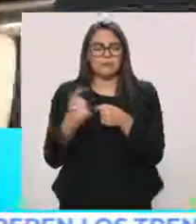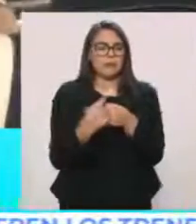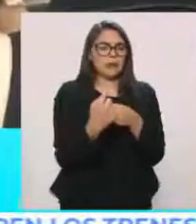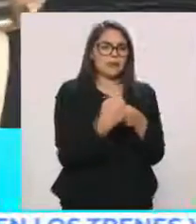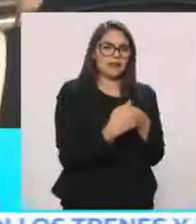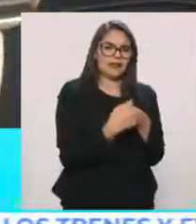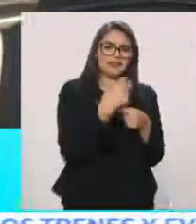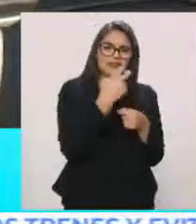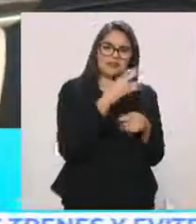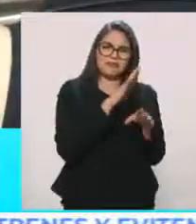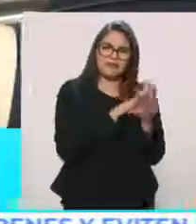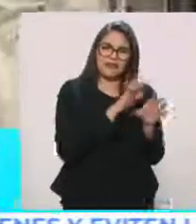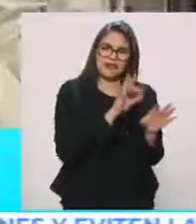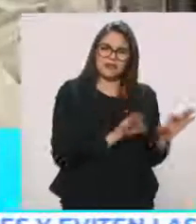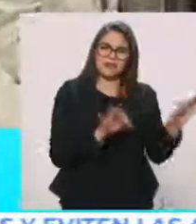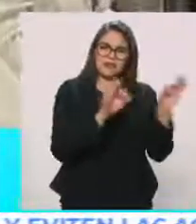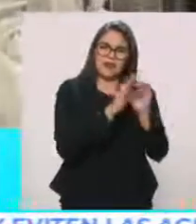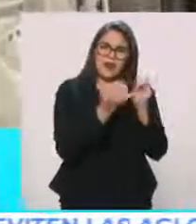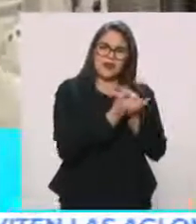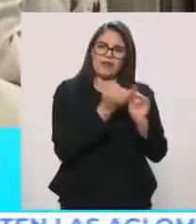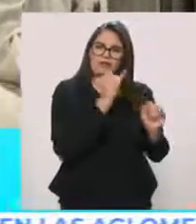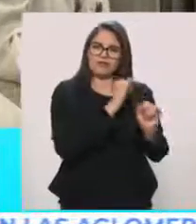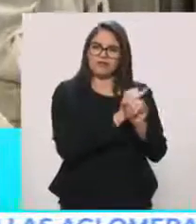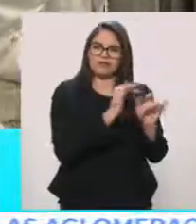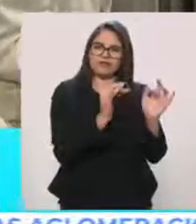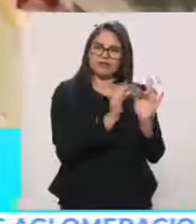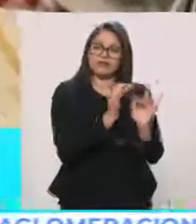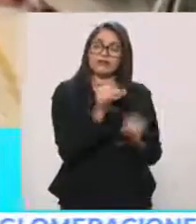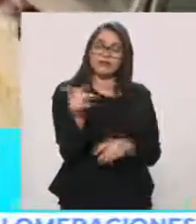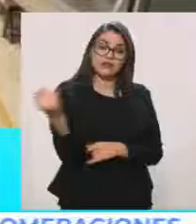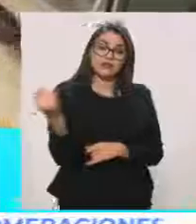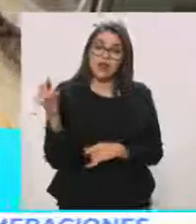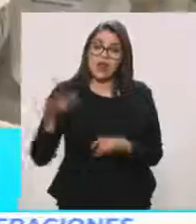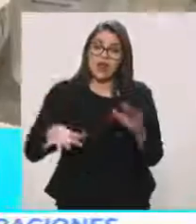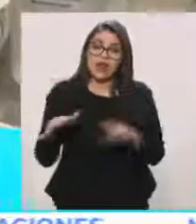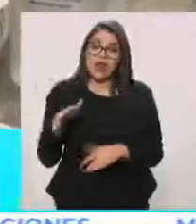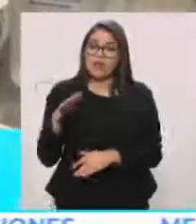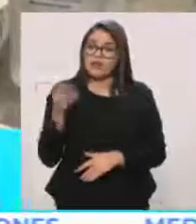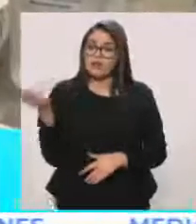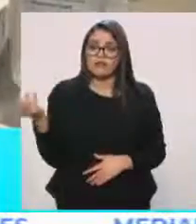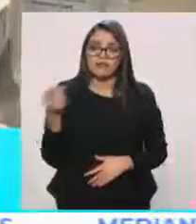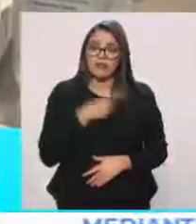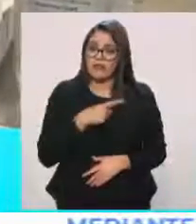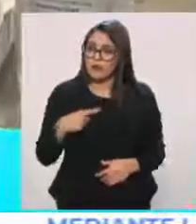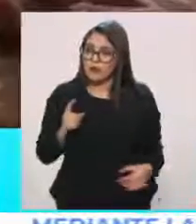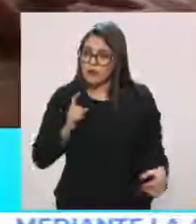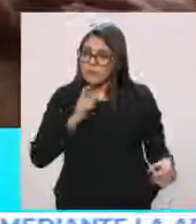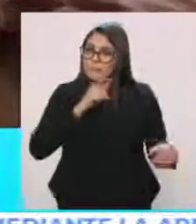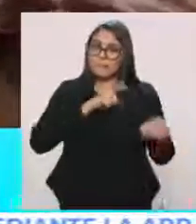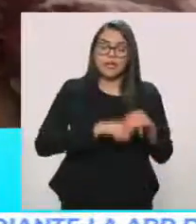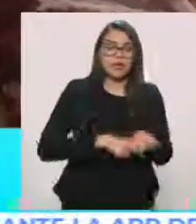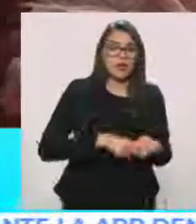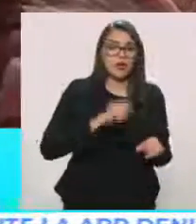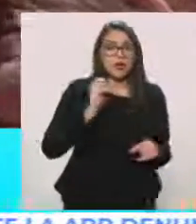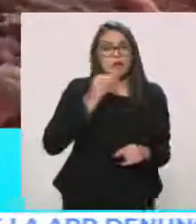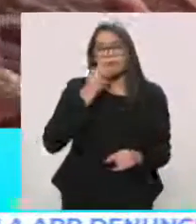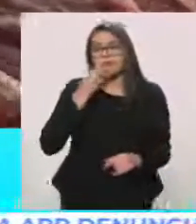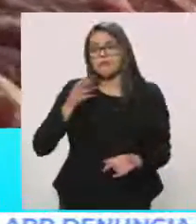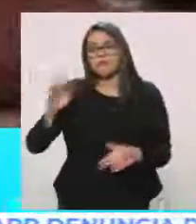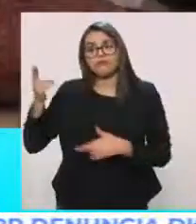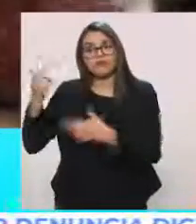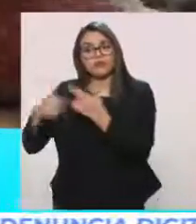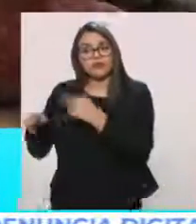es uno de los grandes cambios en las que se tendrán que subir o quedarse atrás los establecimientos después